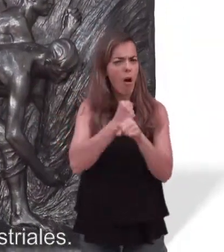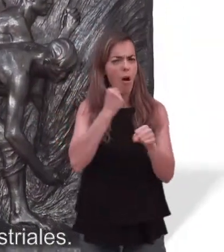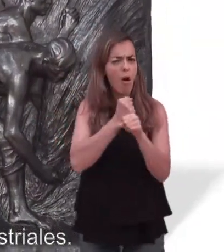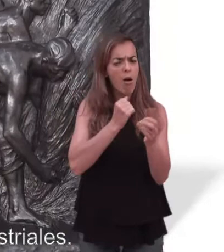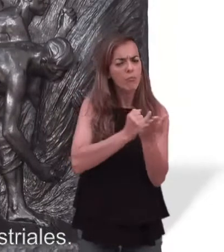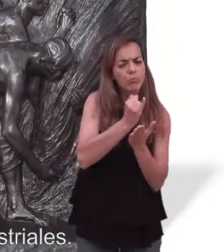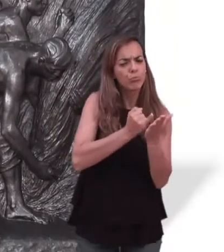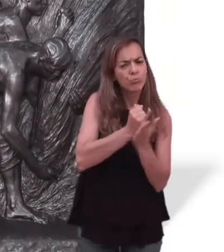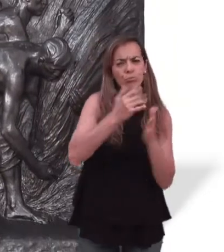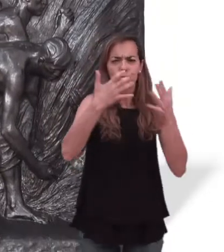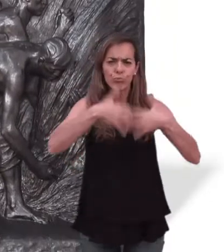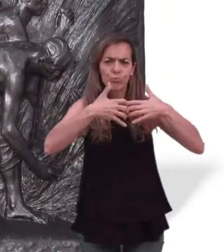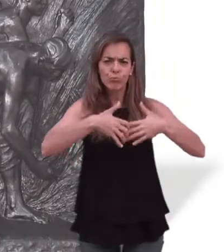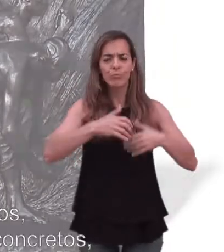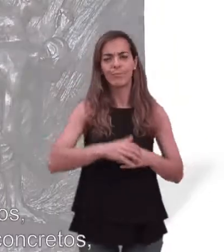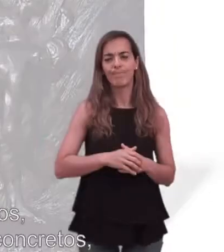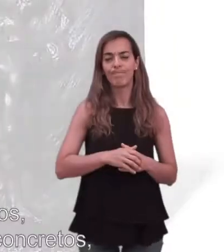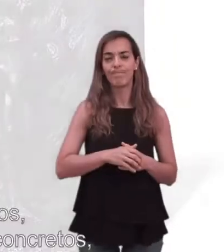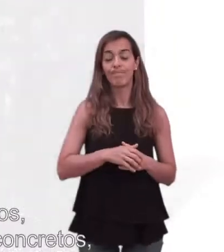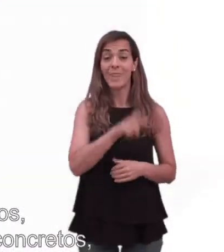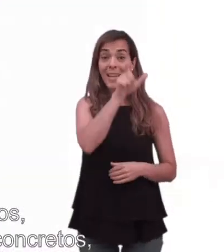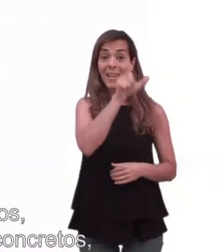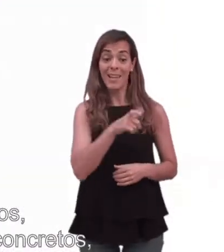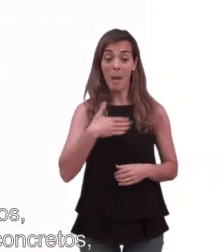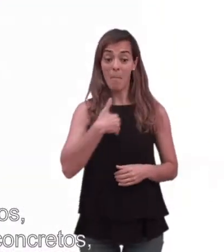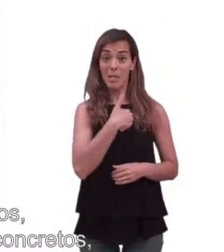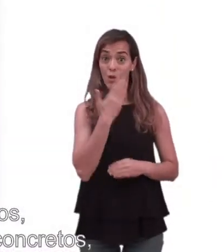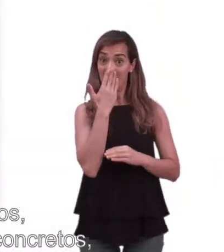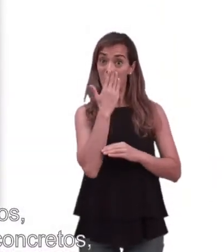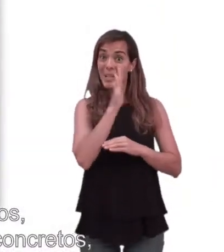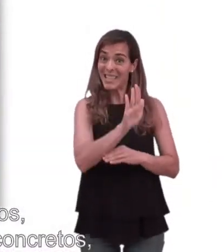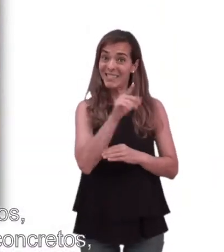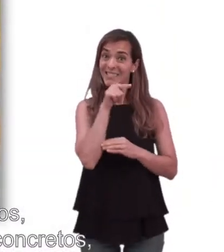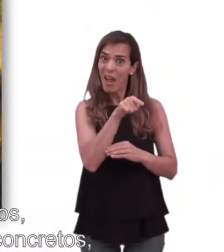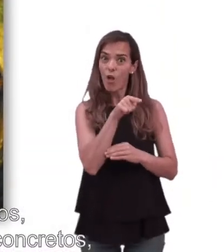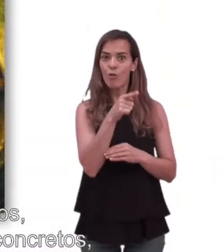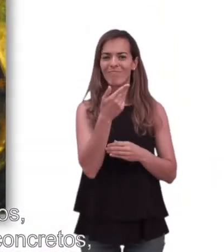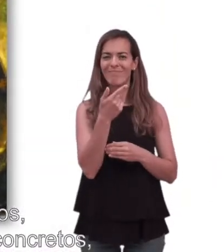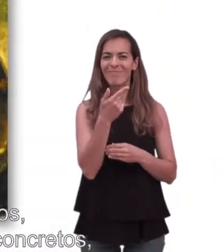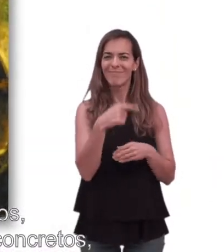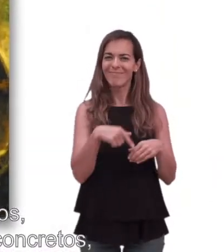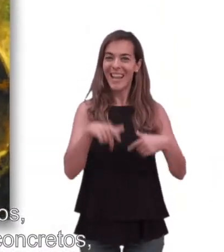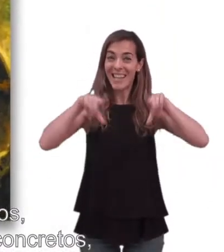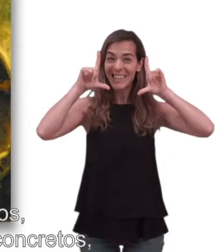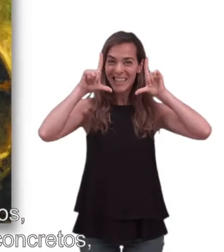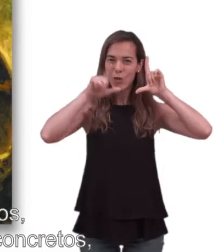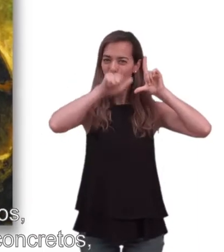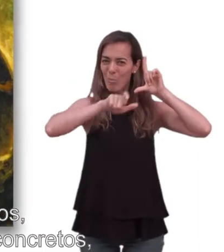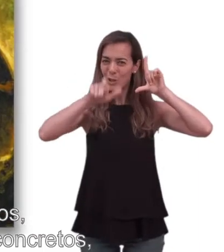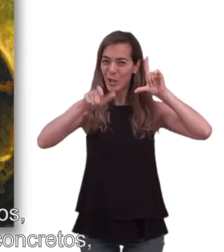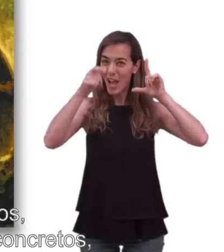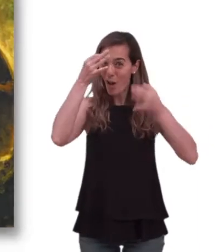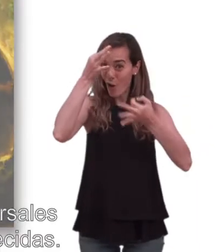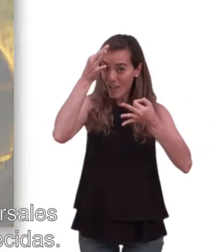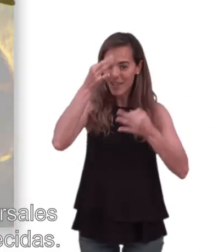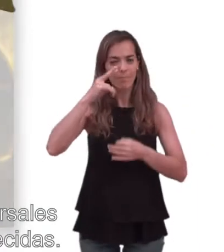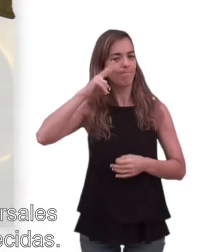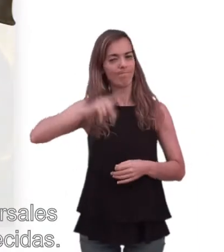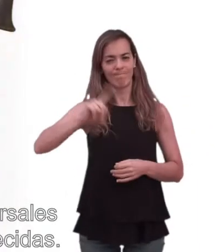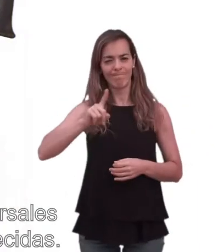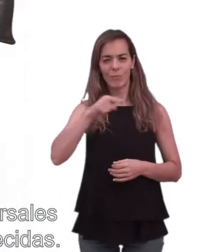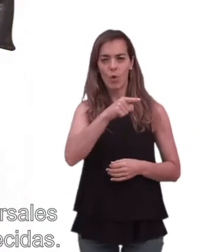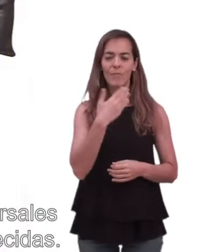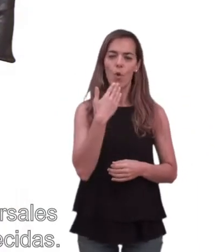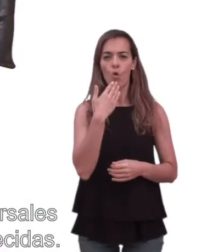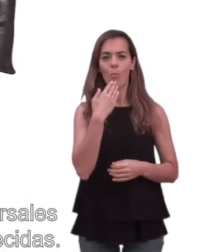industriales. Los personajes representados, lejos de ser retratos de individuos concretos, funcionan como